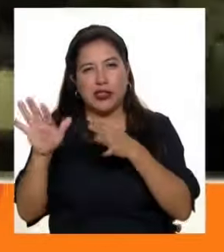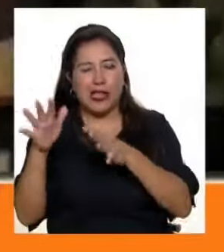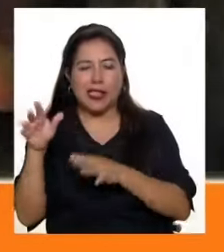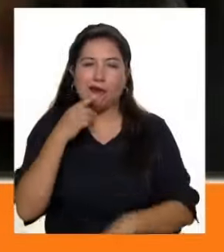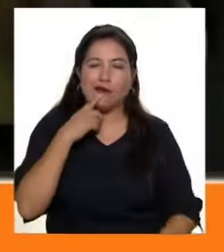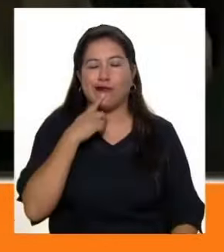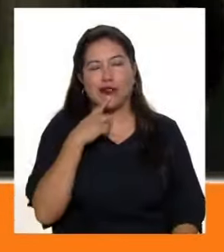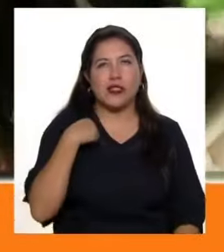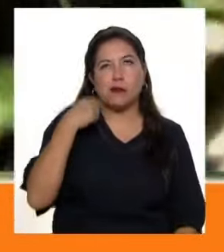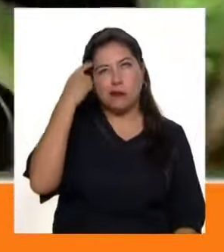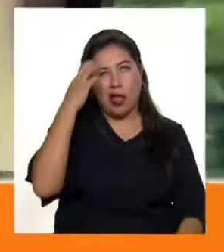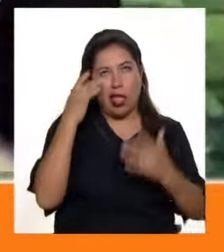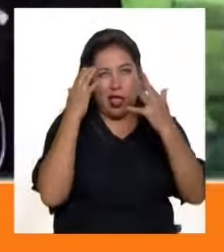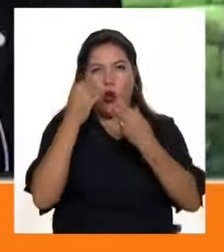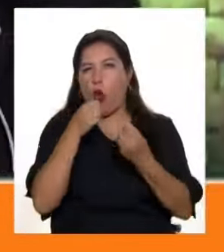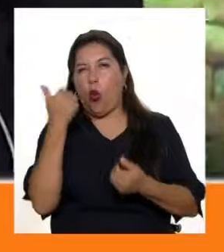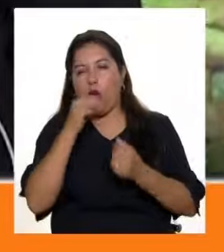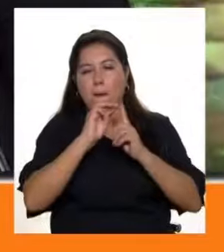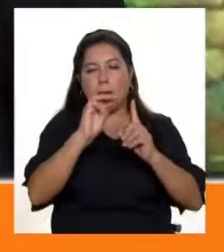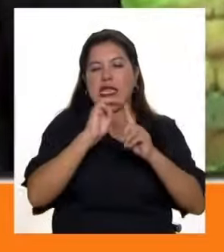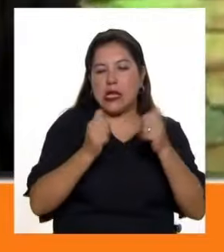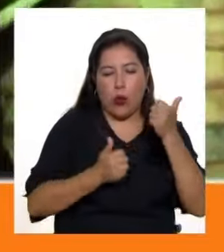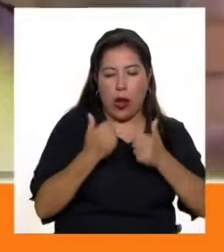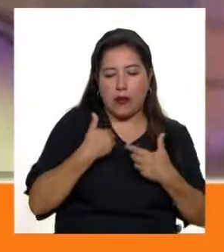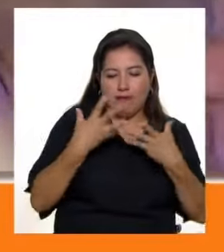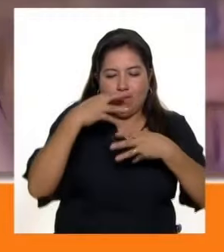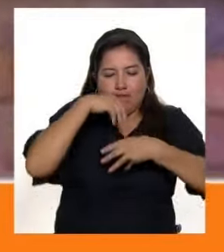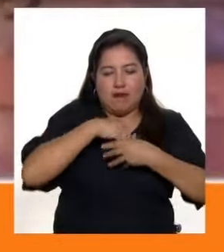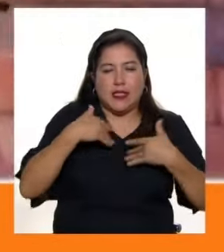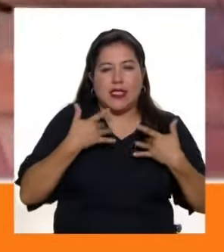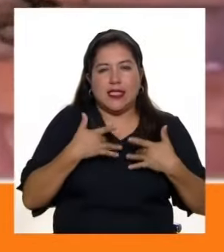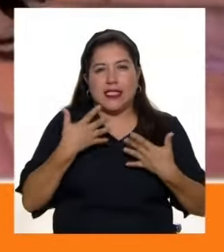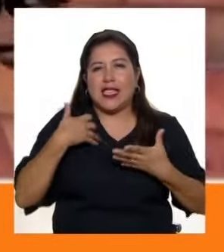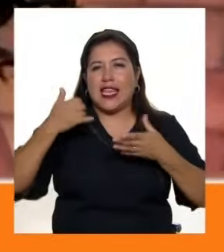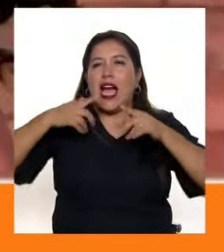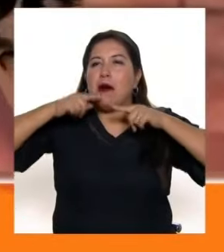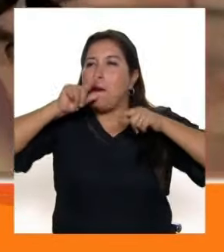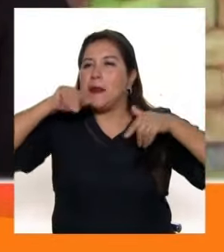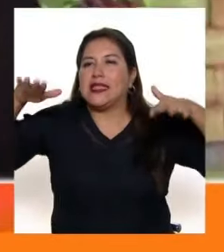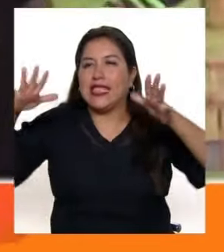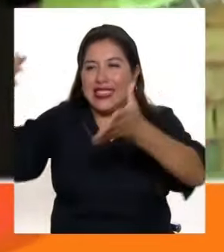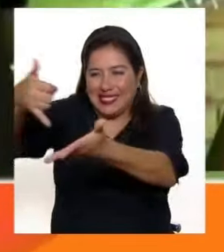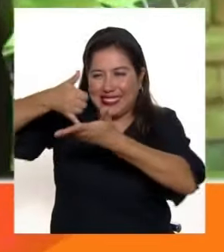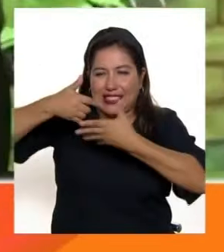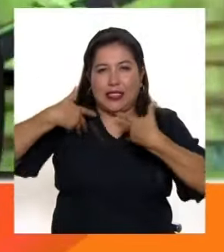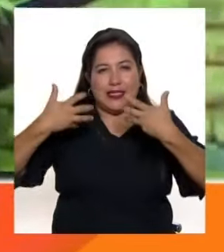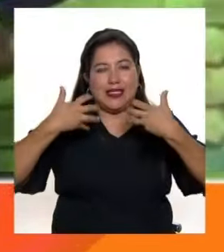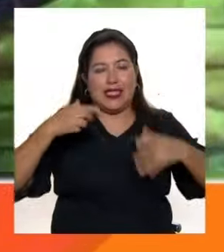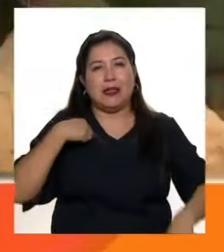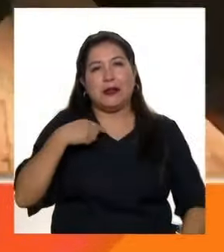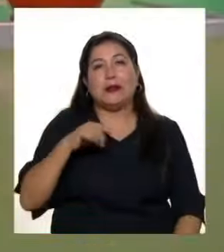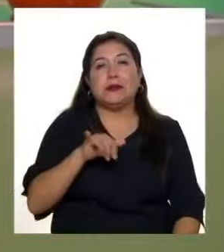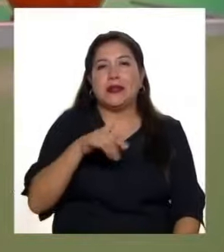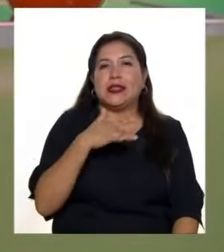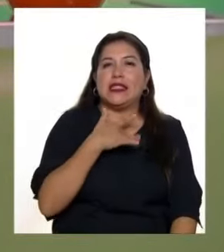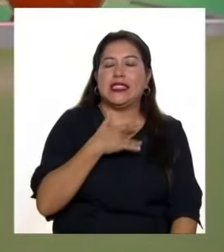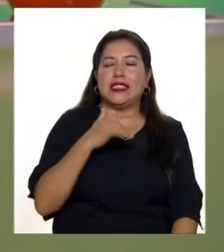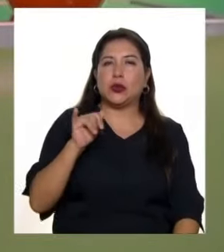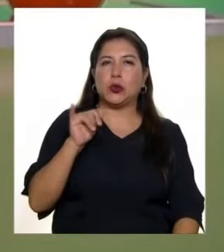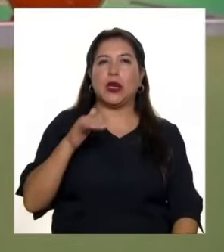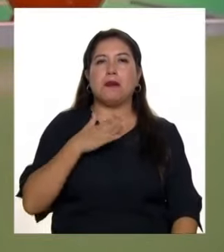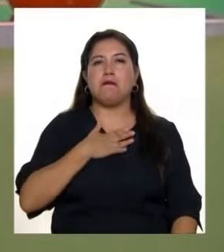haya un mensaje dentro, ¿no? Que así gane o no gane la gaviota, no, claro, que quede. Que llegue el mensaje. Claro, entonces, claro. Aparte yo tenía una deuda, y siempre tenía una deuda